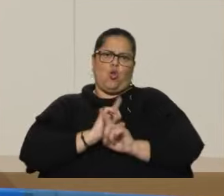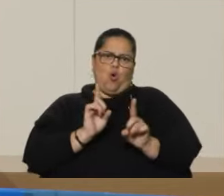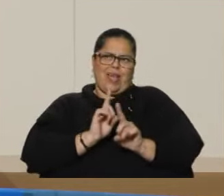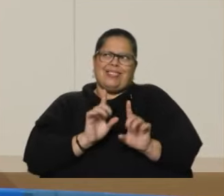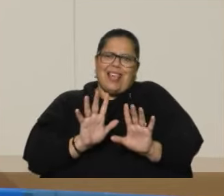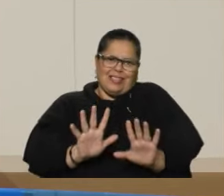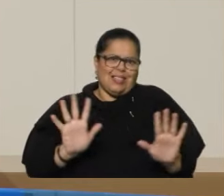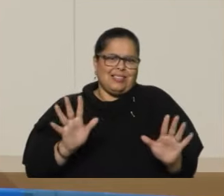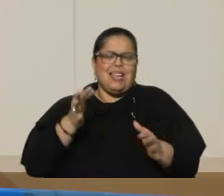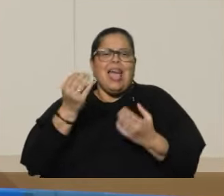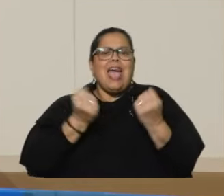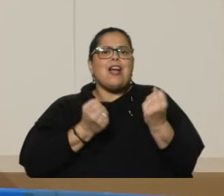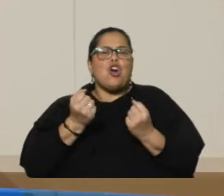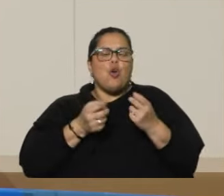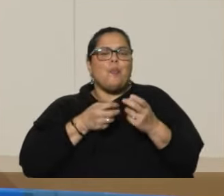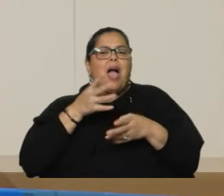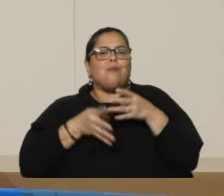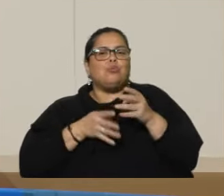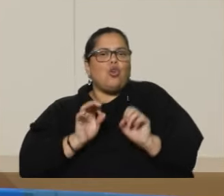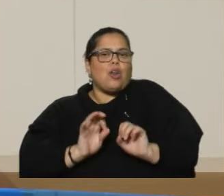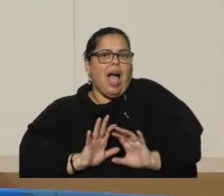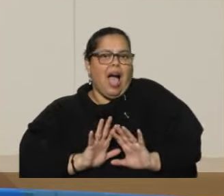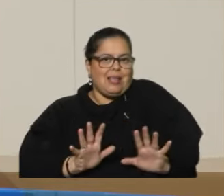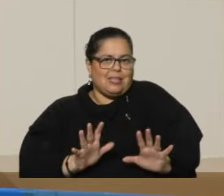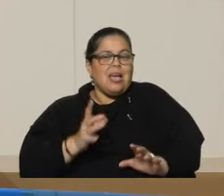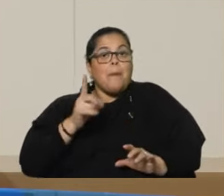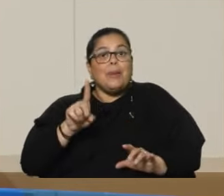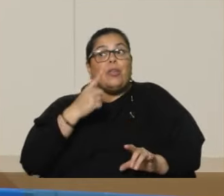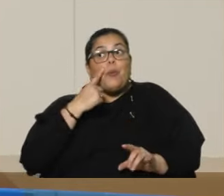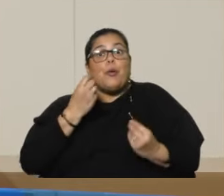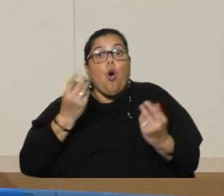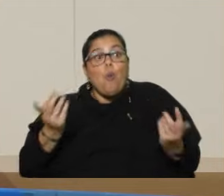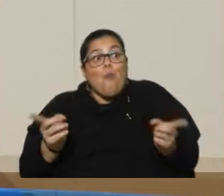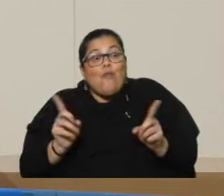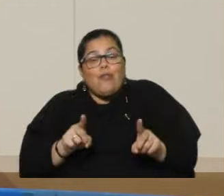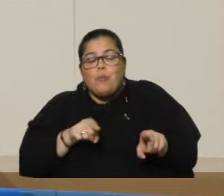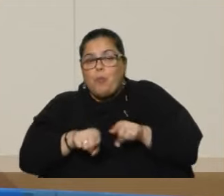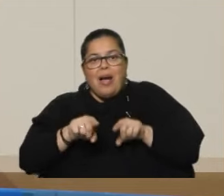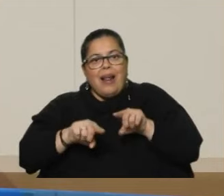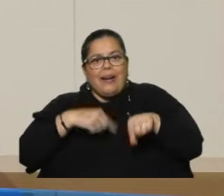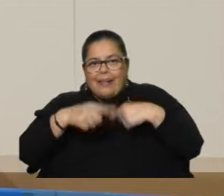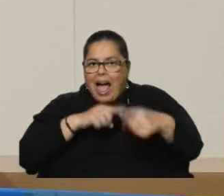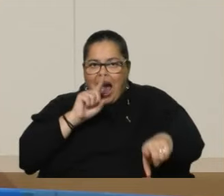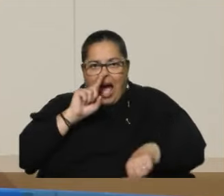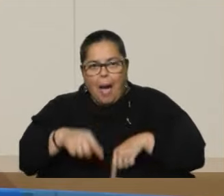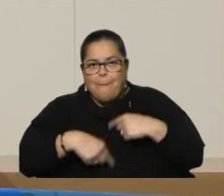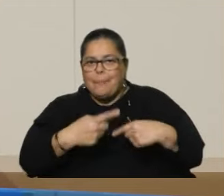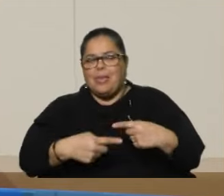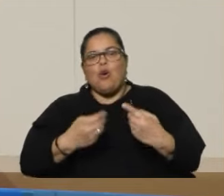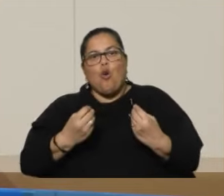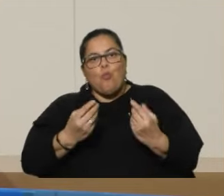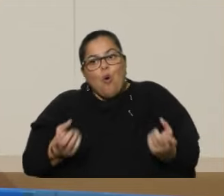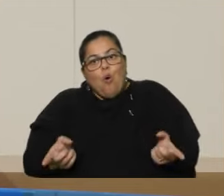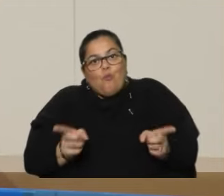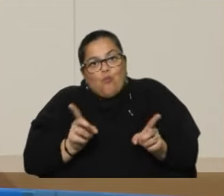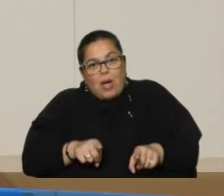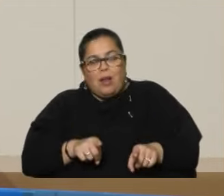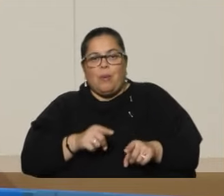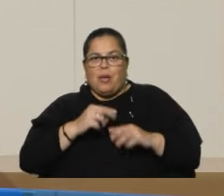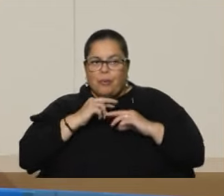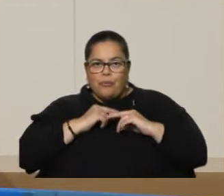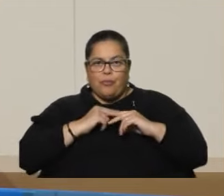cómo rápidamente volvemos al cumplimiento de la regla fiscal, que es una buena herramienta que permitió todas estas cosas buenas que decimos. La situación fiscal